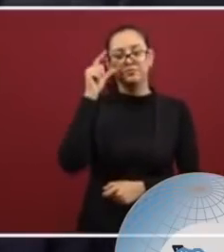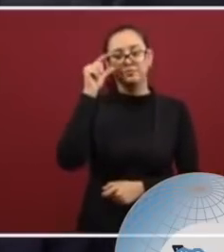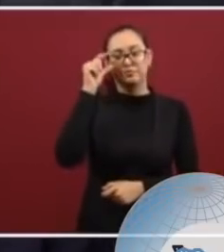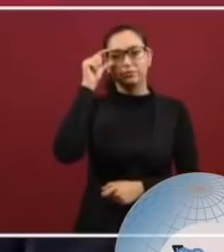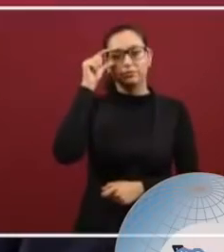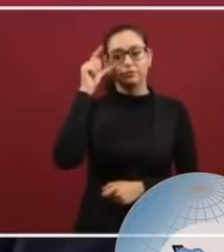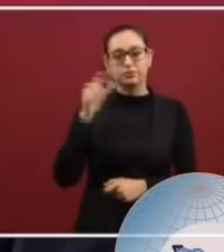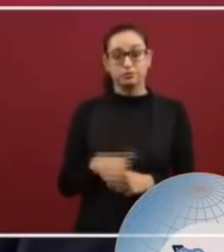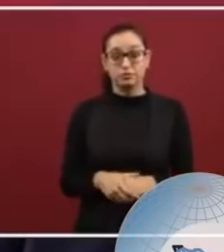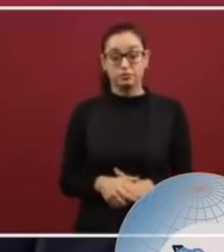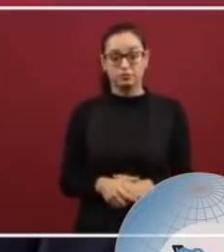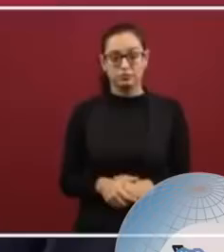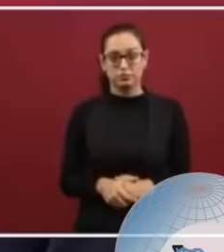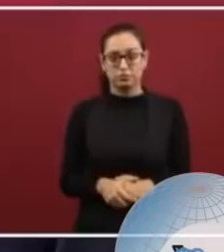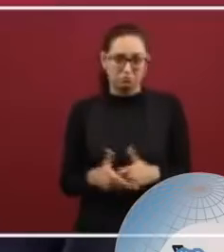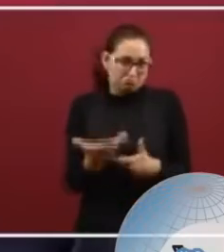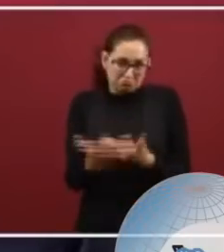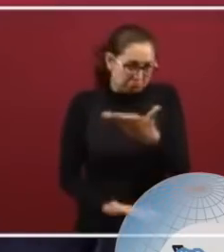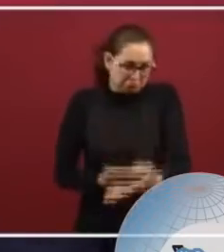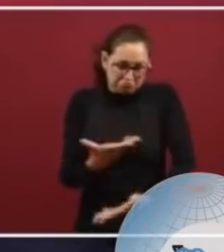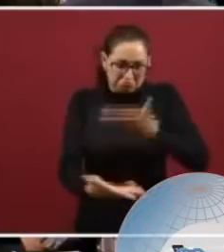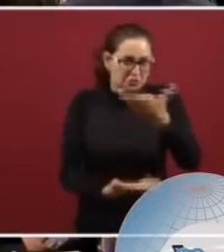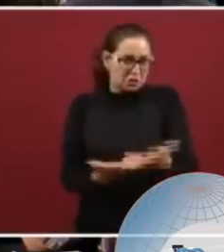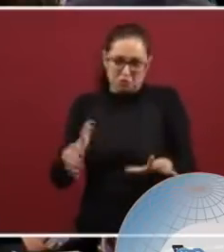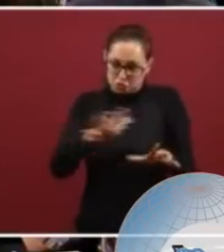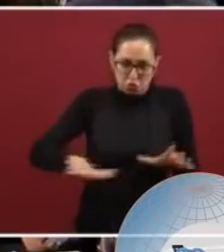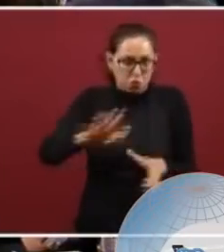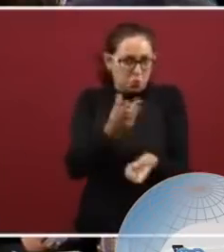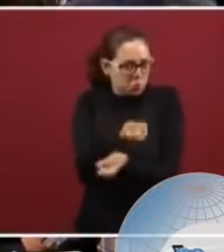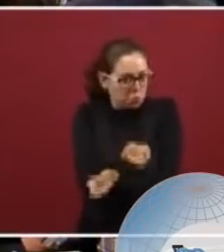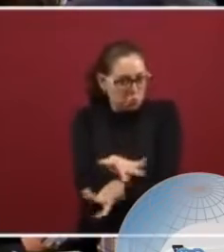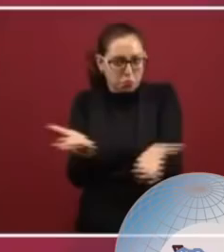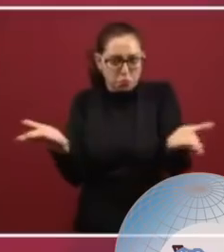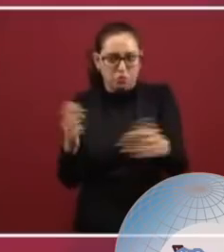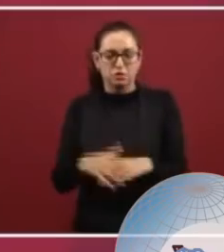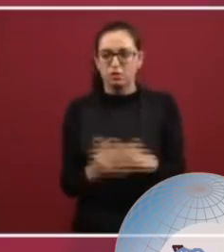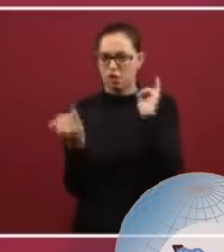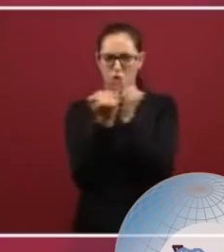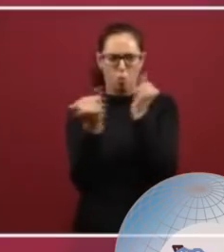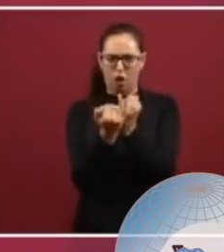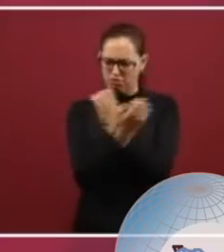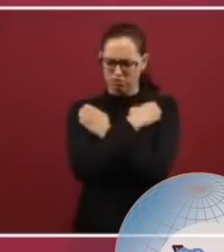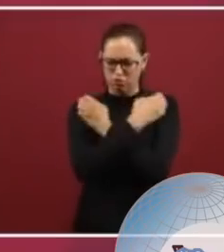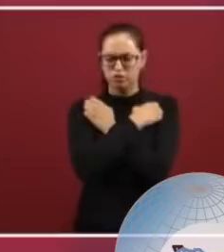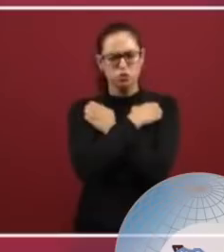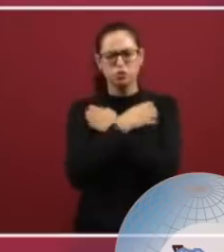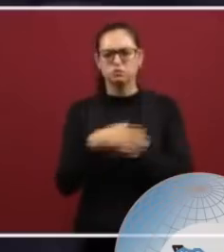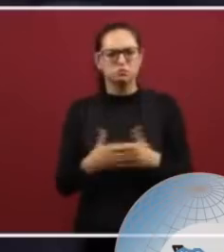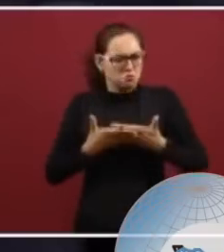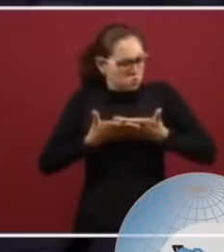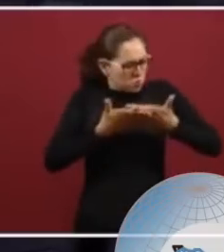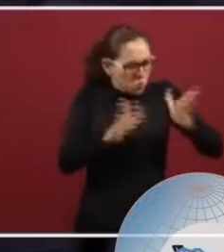Es un servicio social. Es como la educación